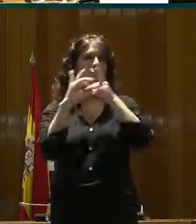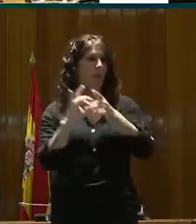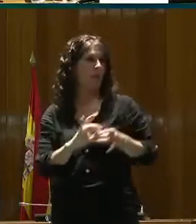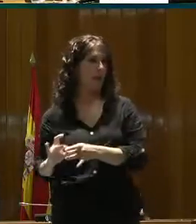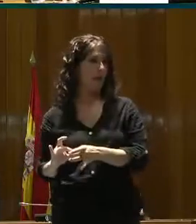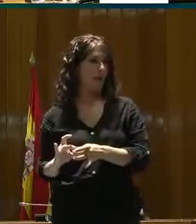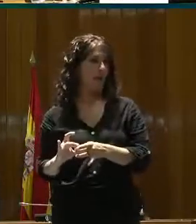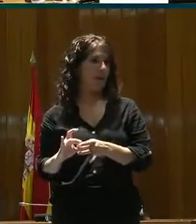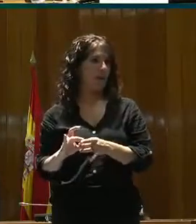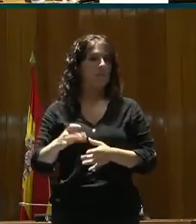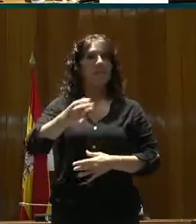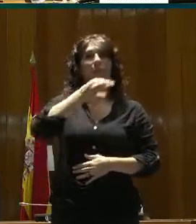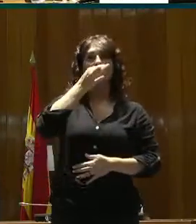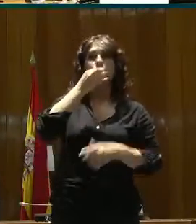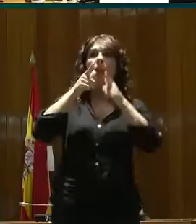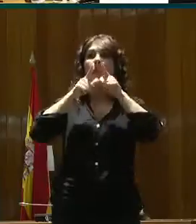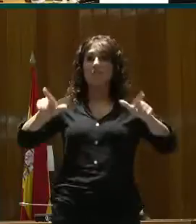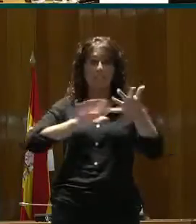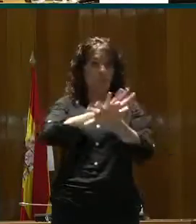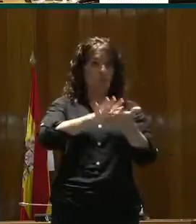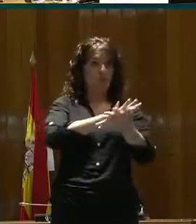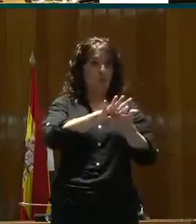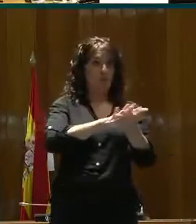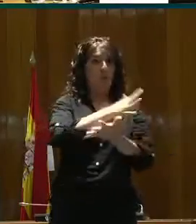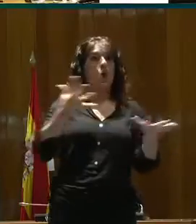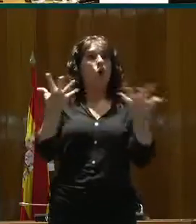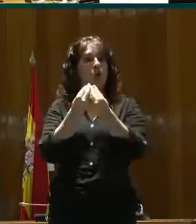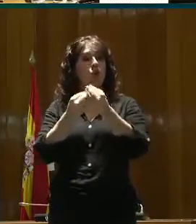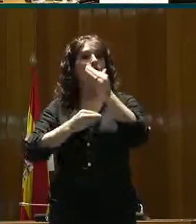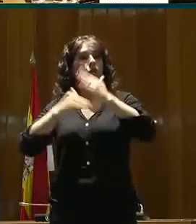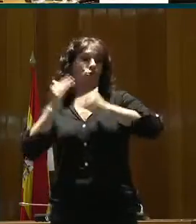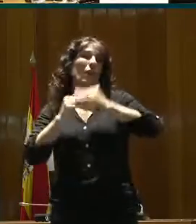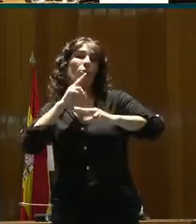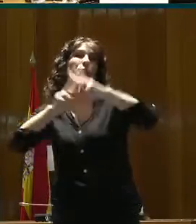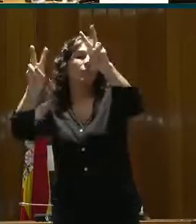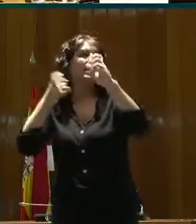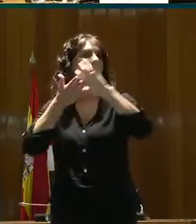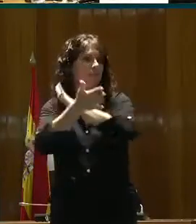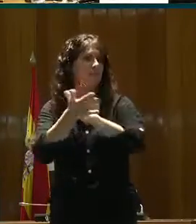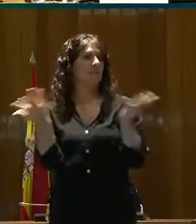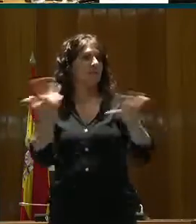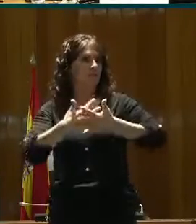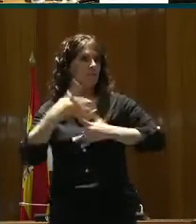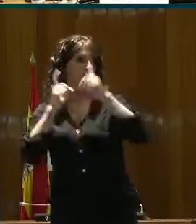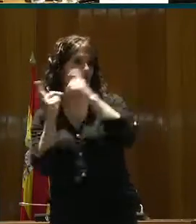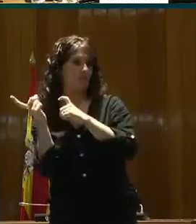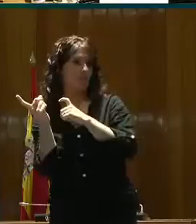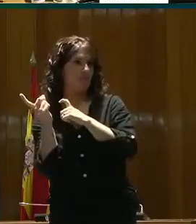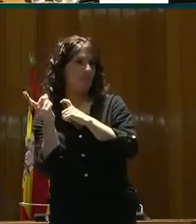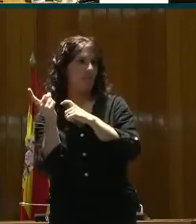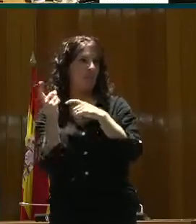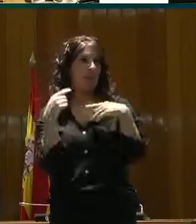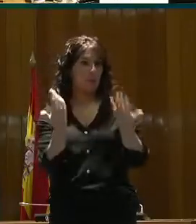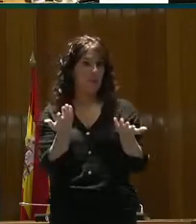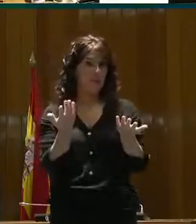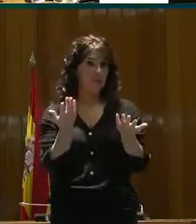coaparición de discurso lingüístico con esta acción construida. Y cómo nos enfrentamos a eso desde el punto de